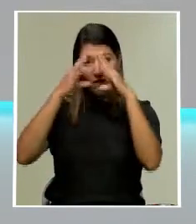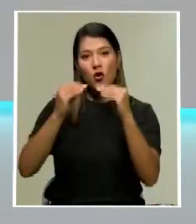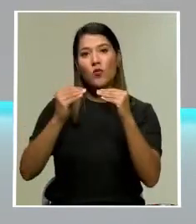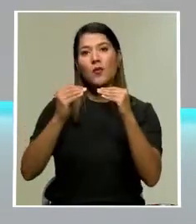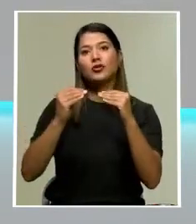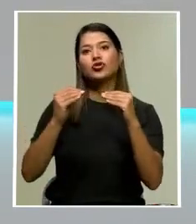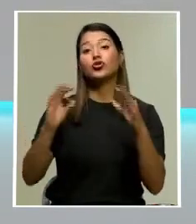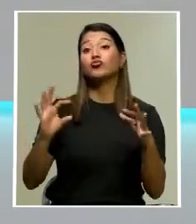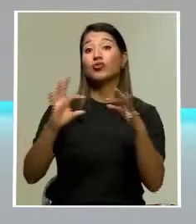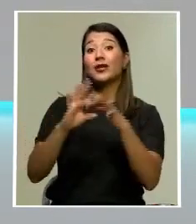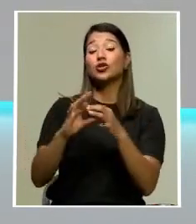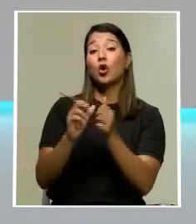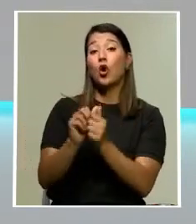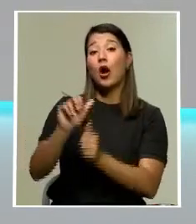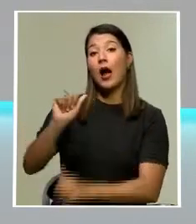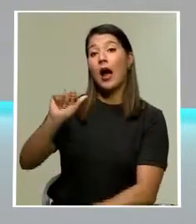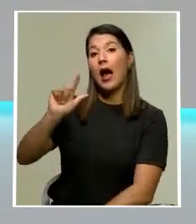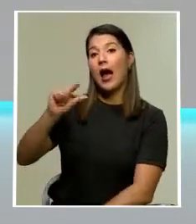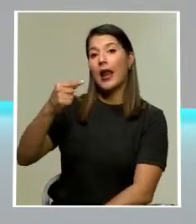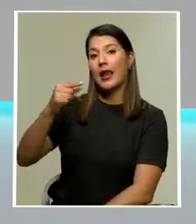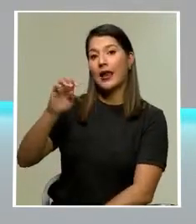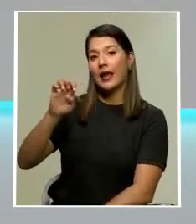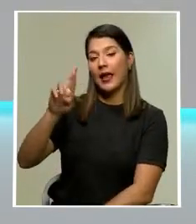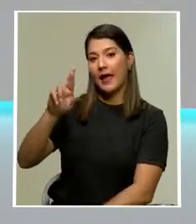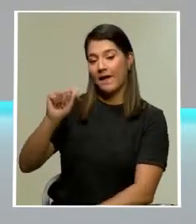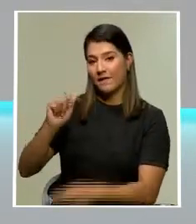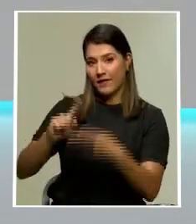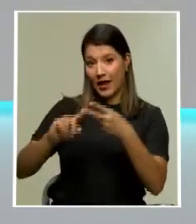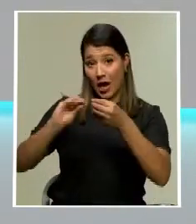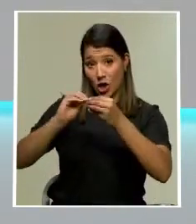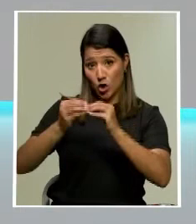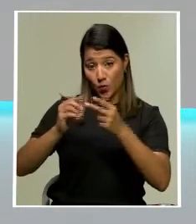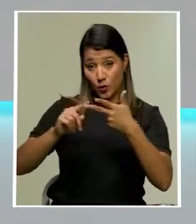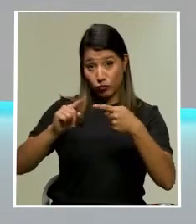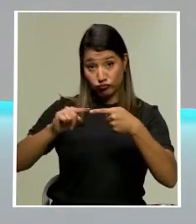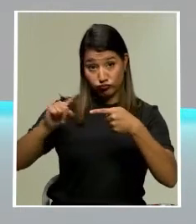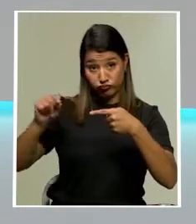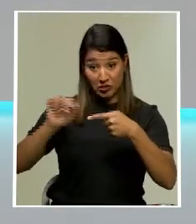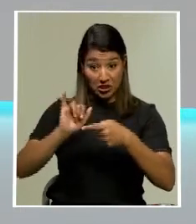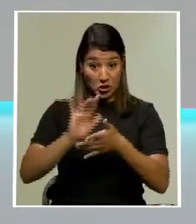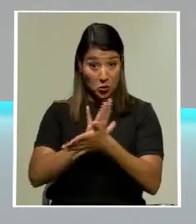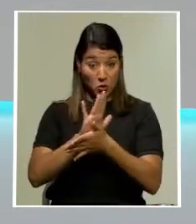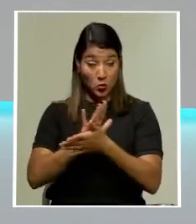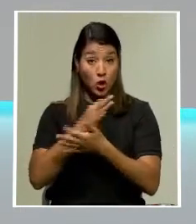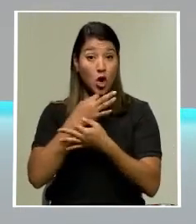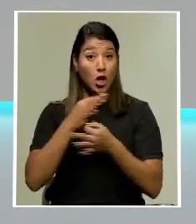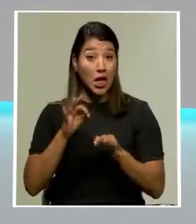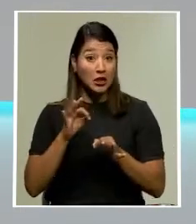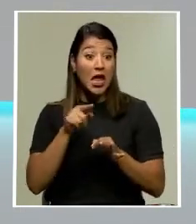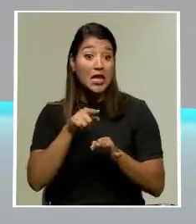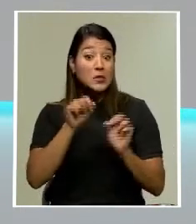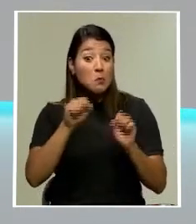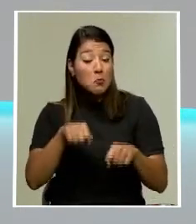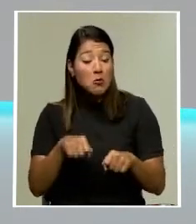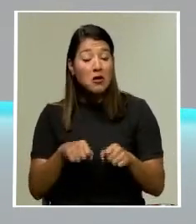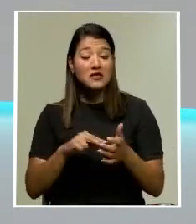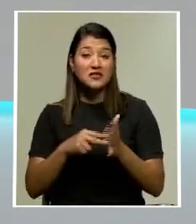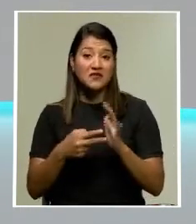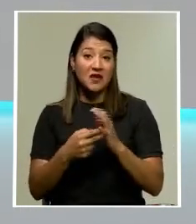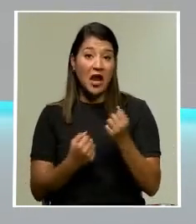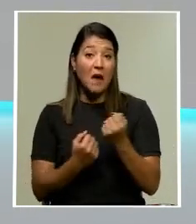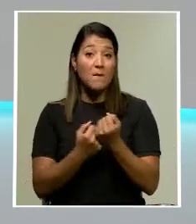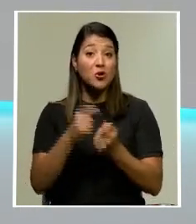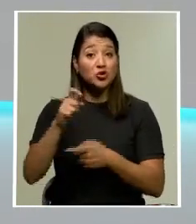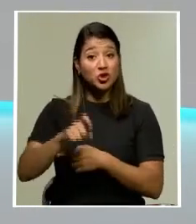con álgebra, números y estadística. El material es gratuito y puede ser el apoyo necesario en la